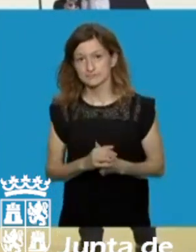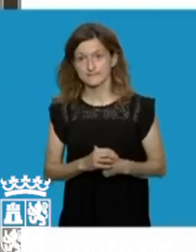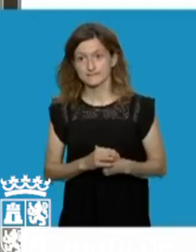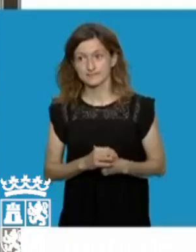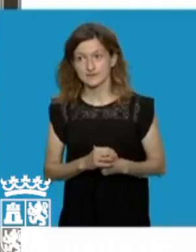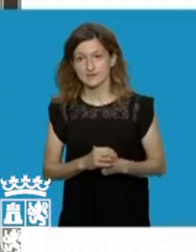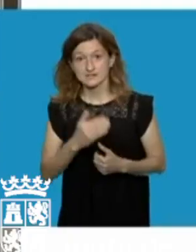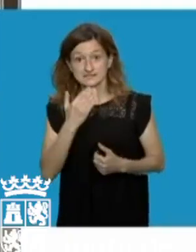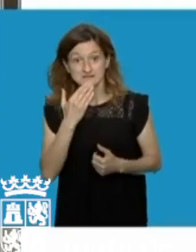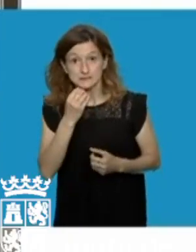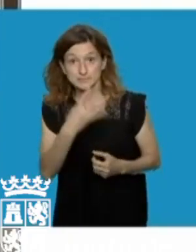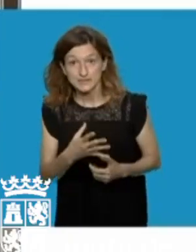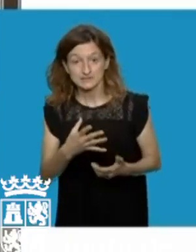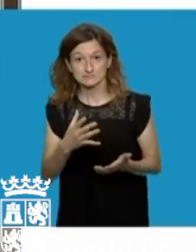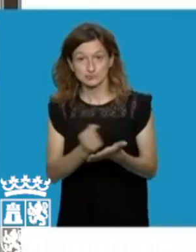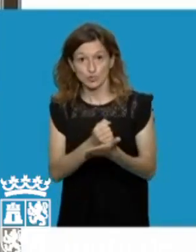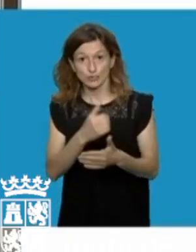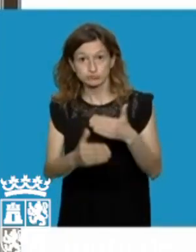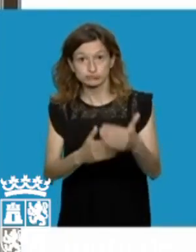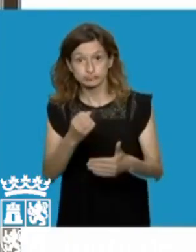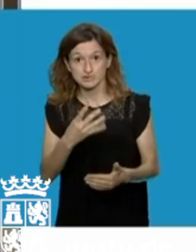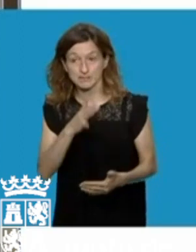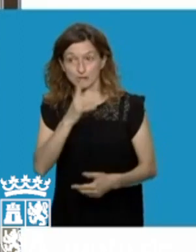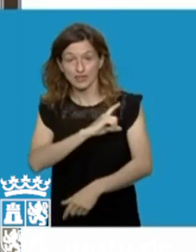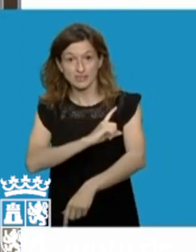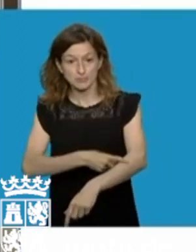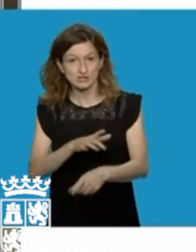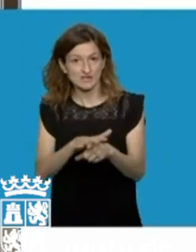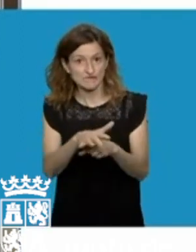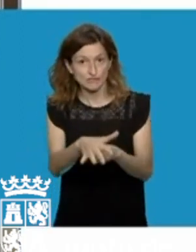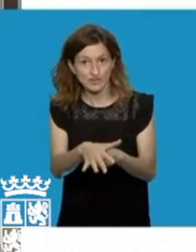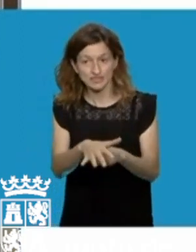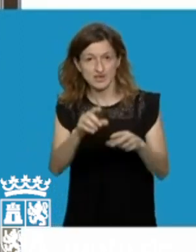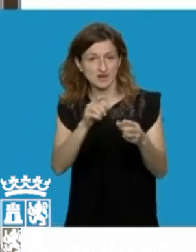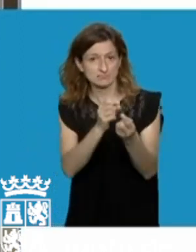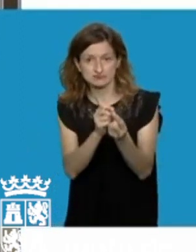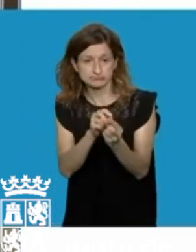si le sale bien y va todo bien, porque es un deporte que influye muchísimos aspectos.